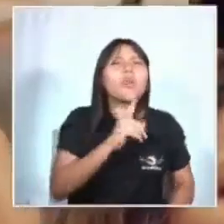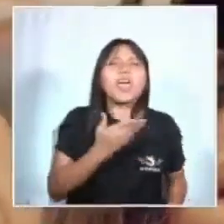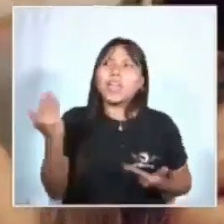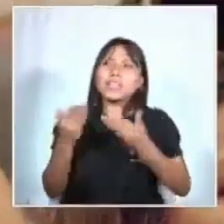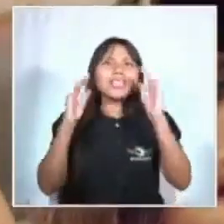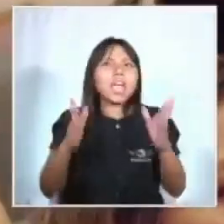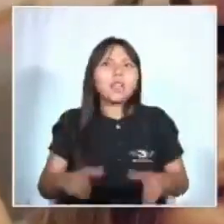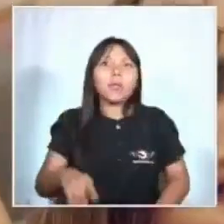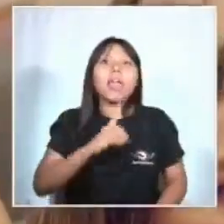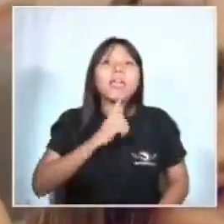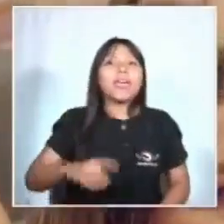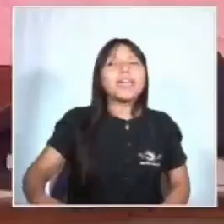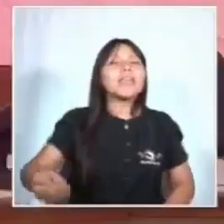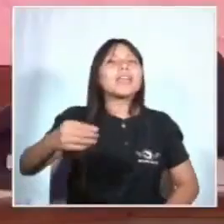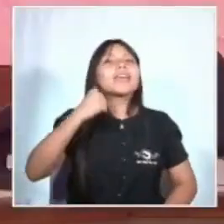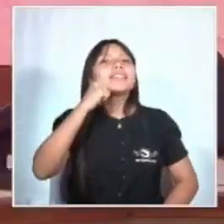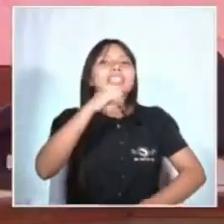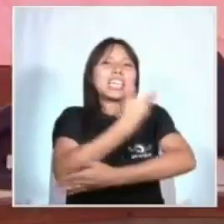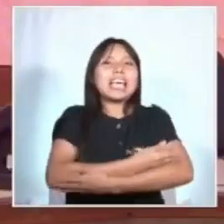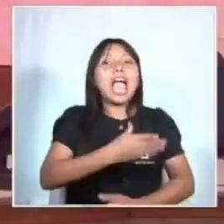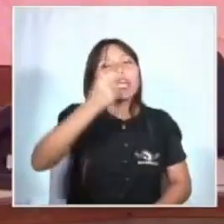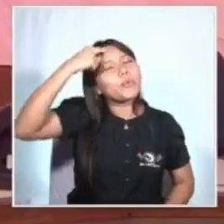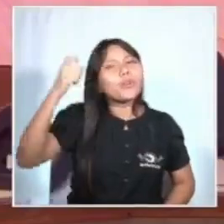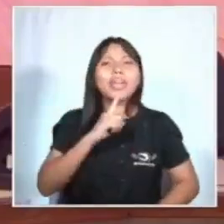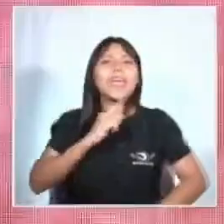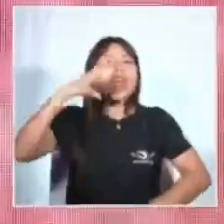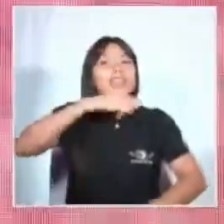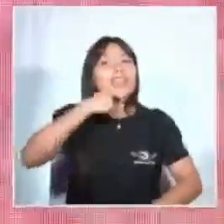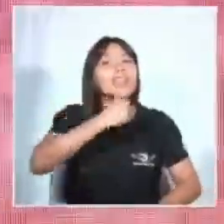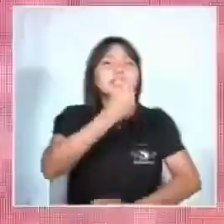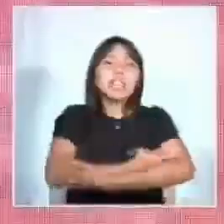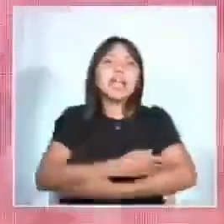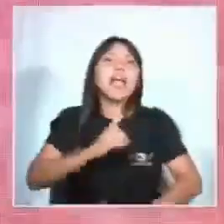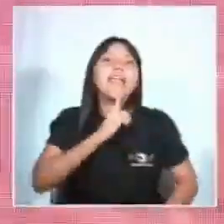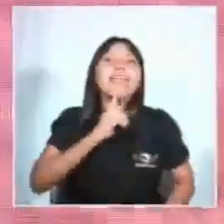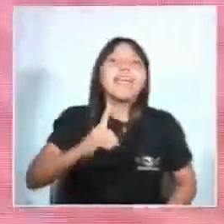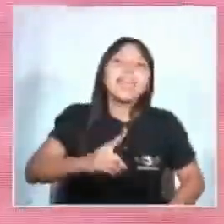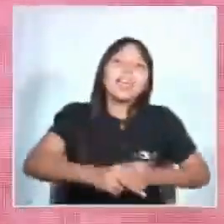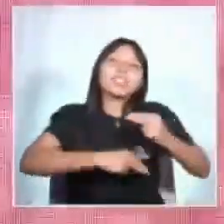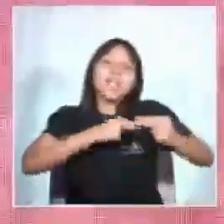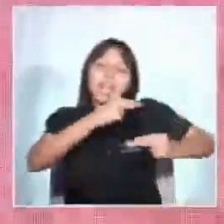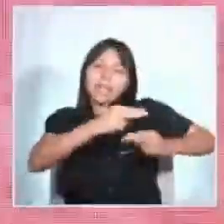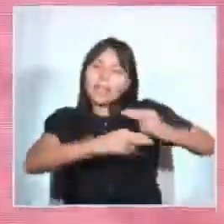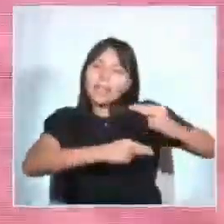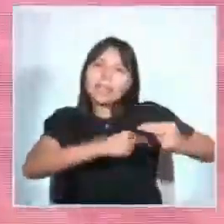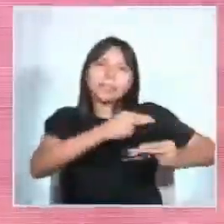eres hija. Y porque eres hija, eres heredera.